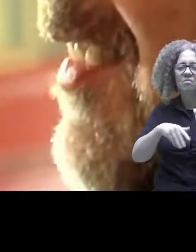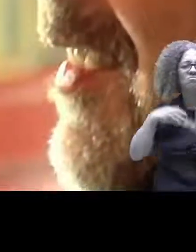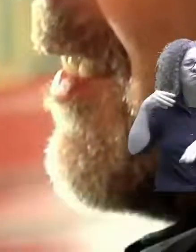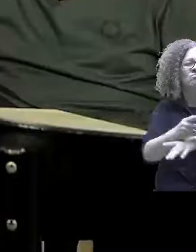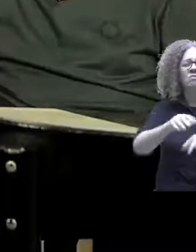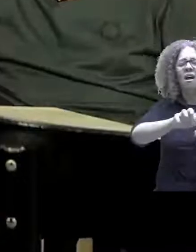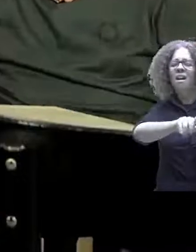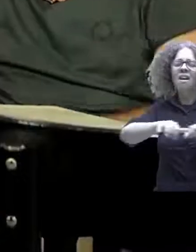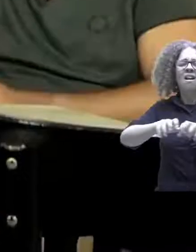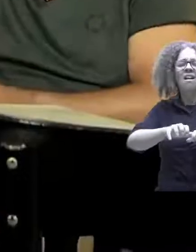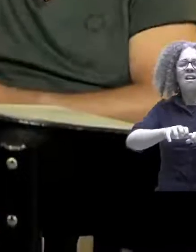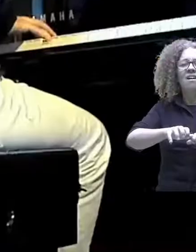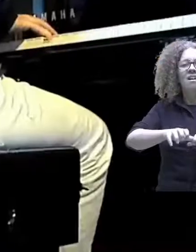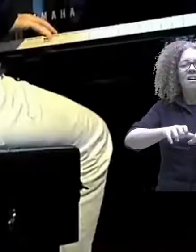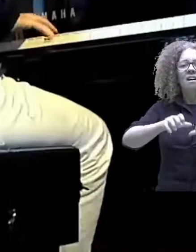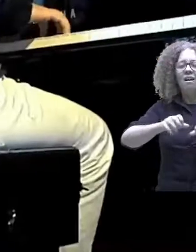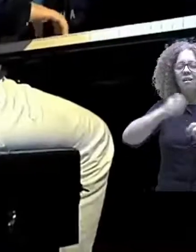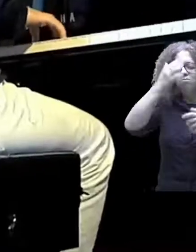y desfogarme.